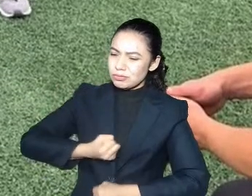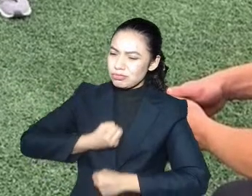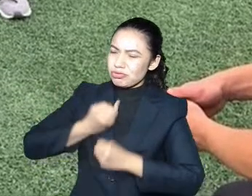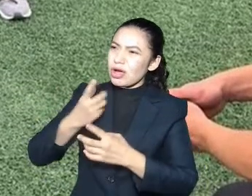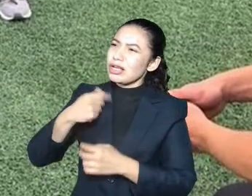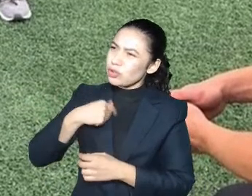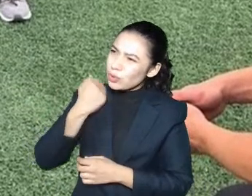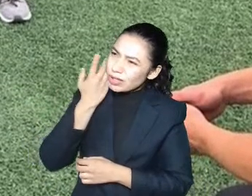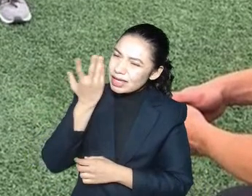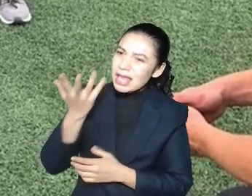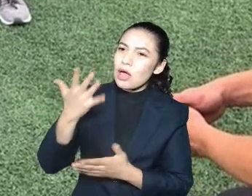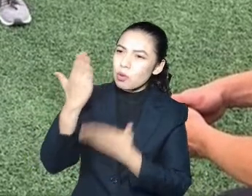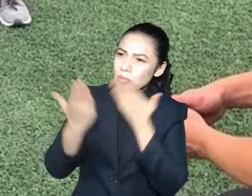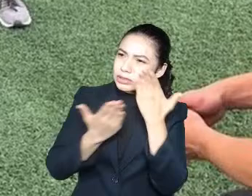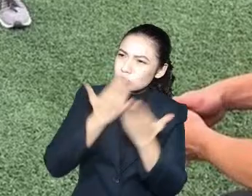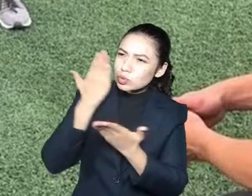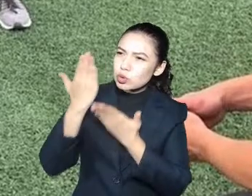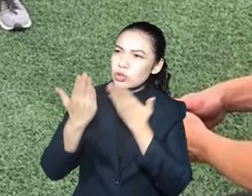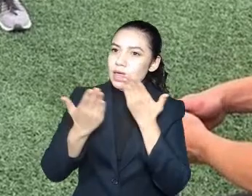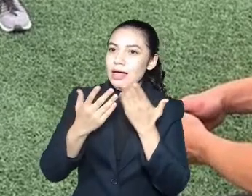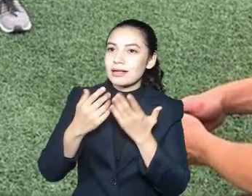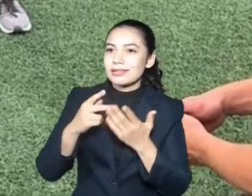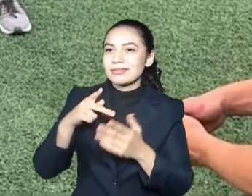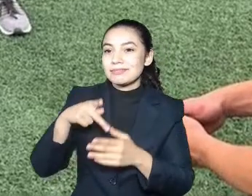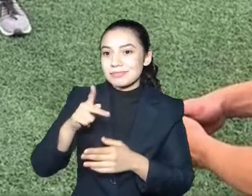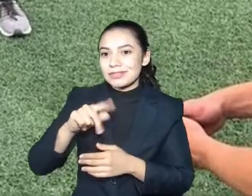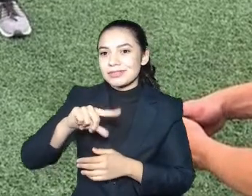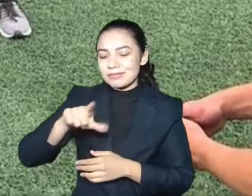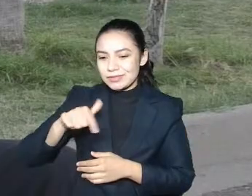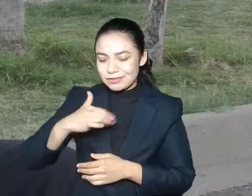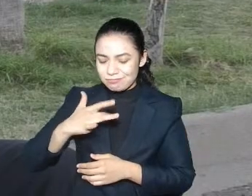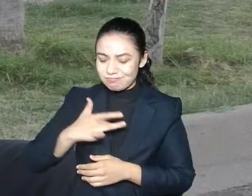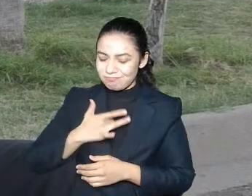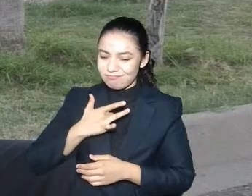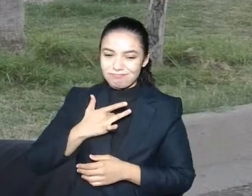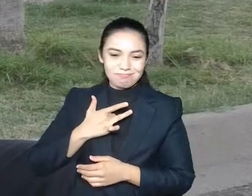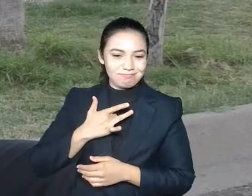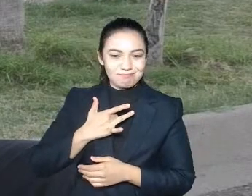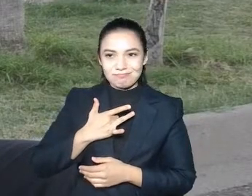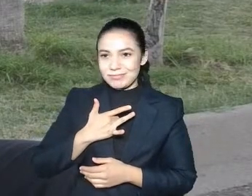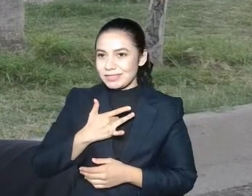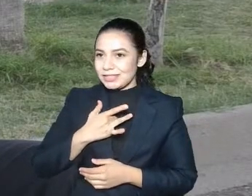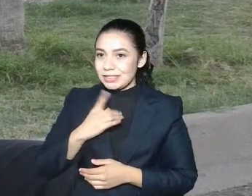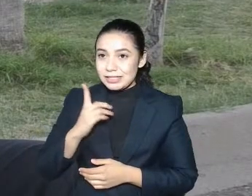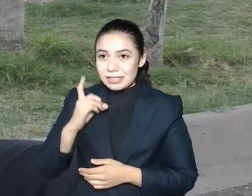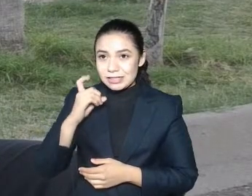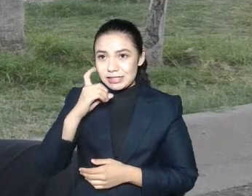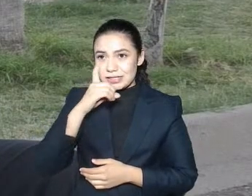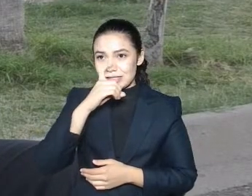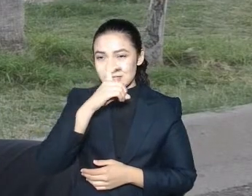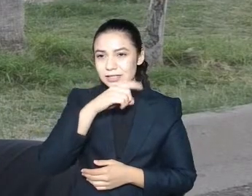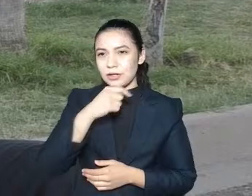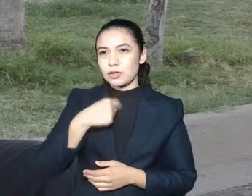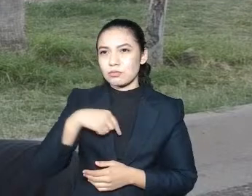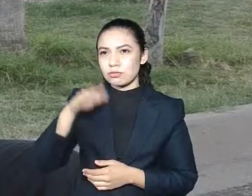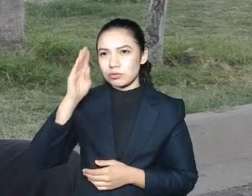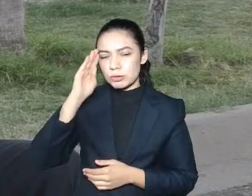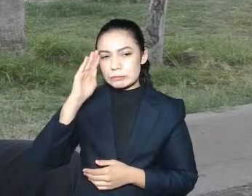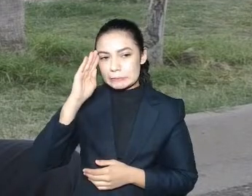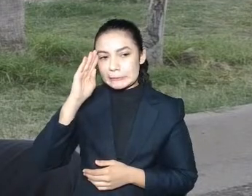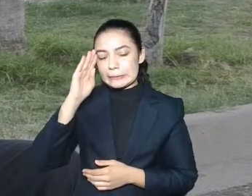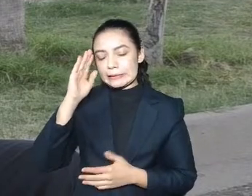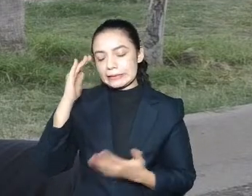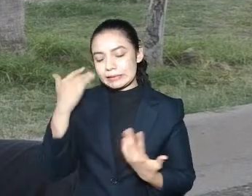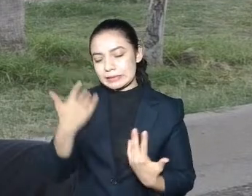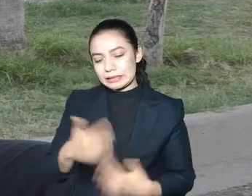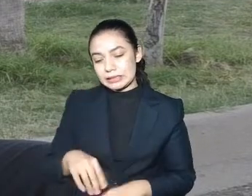estudiar y a la vez me arrepentía porque decía, no, pasó esto, ya